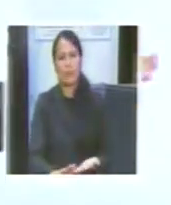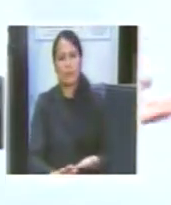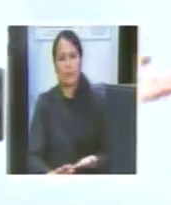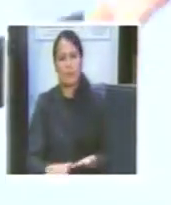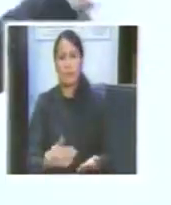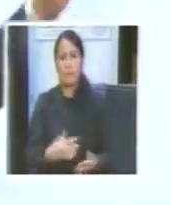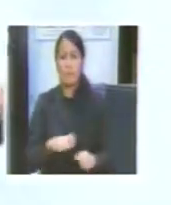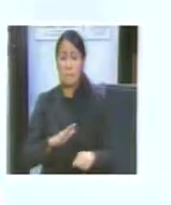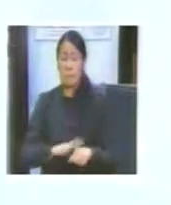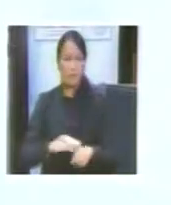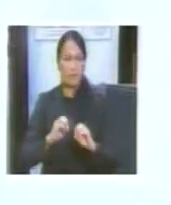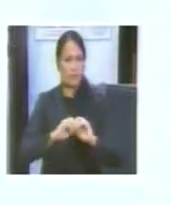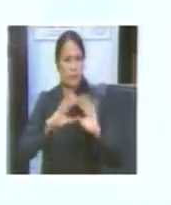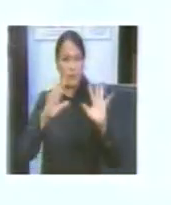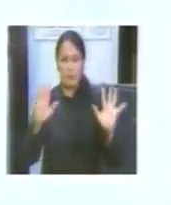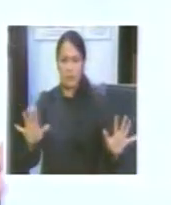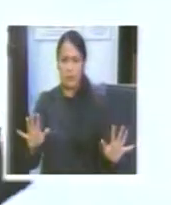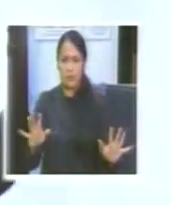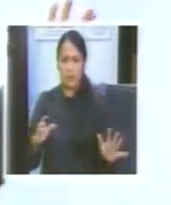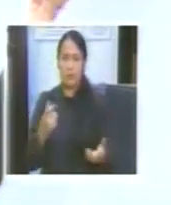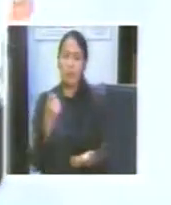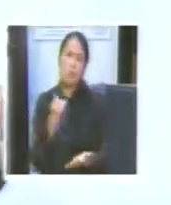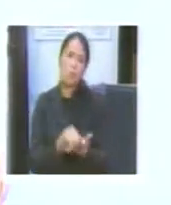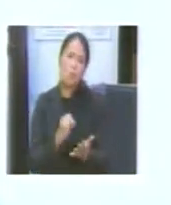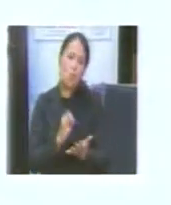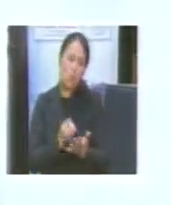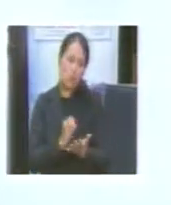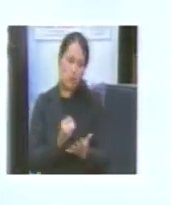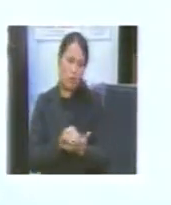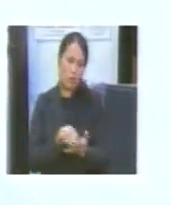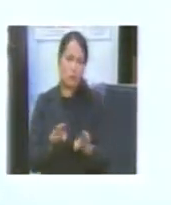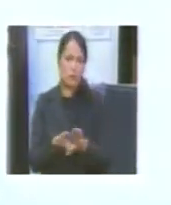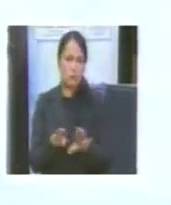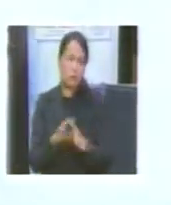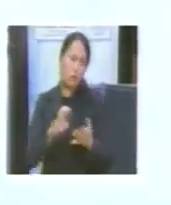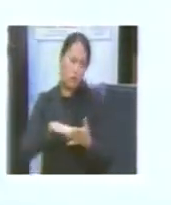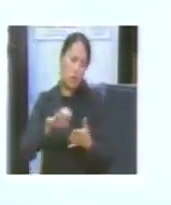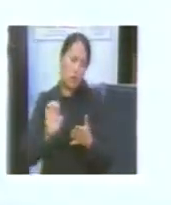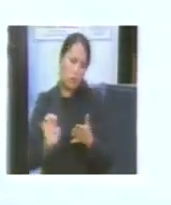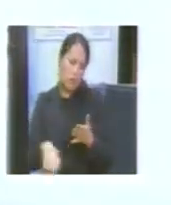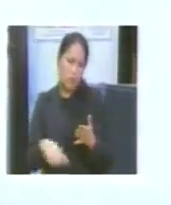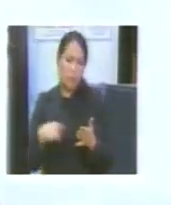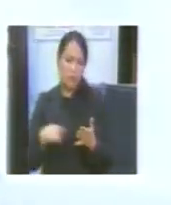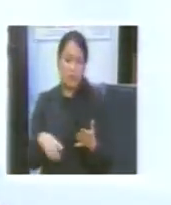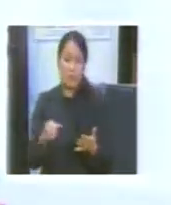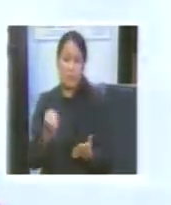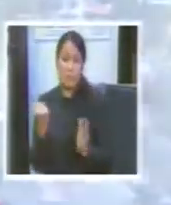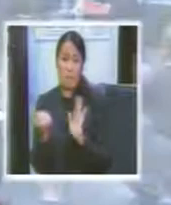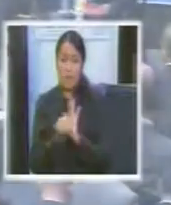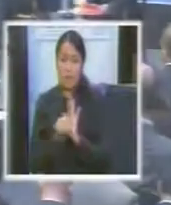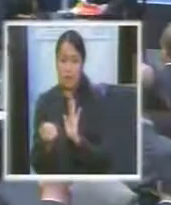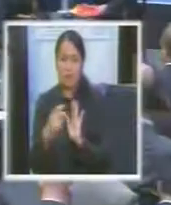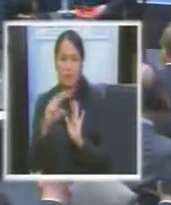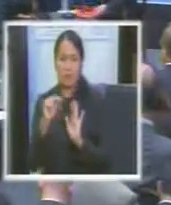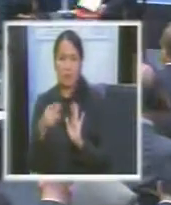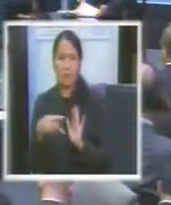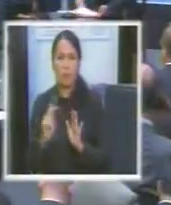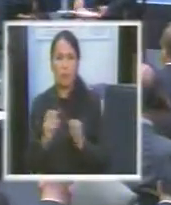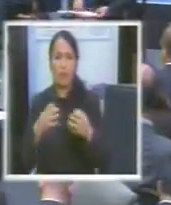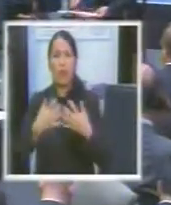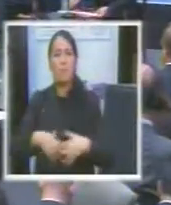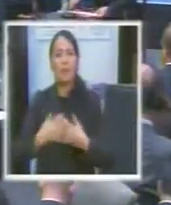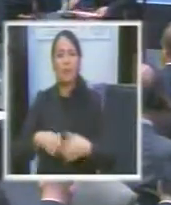en la parte más evidente, en los aranceles, y voy a dar ejemplos tratando de evitar las marcas, pero una